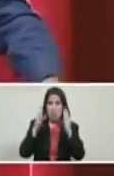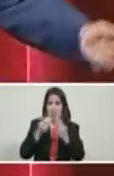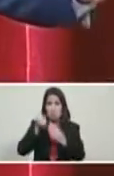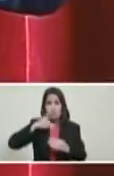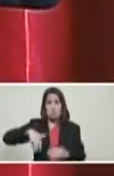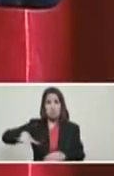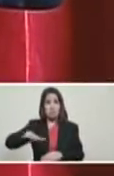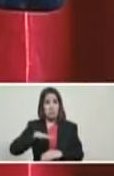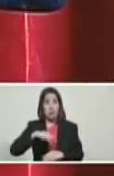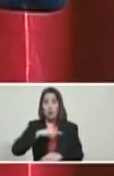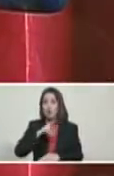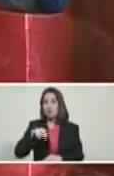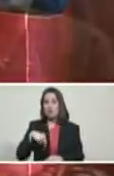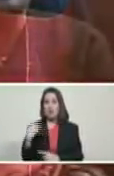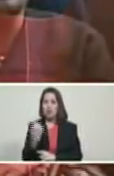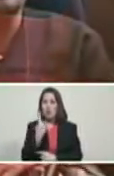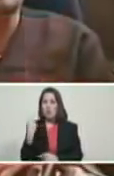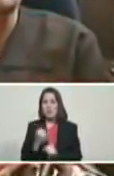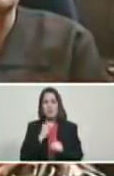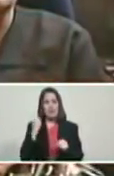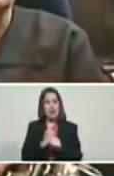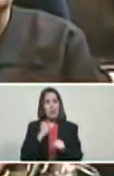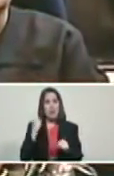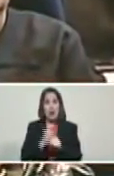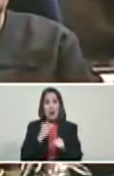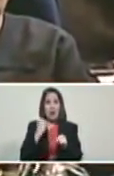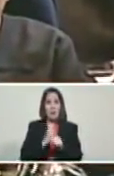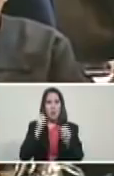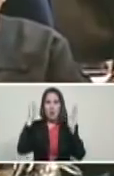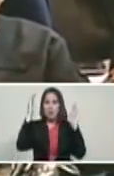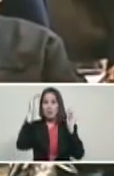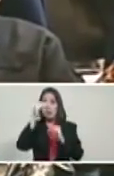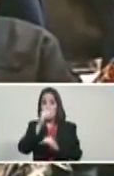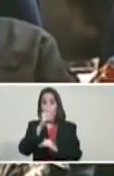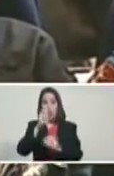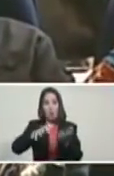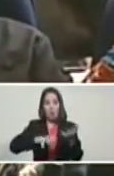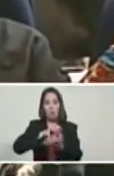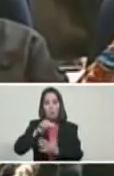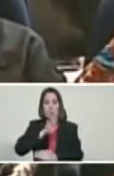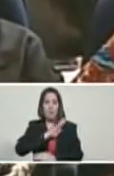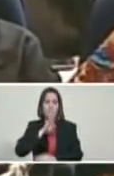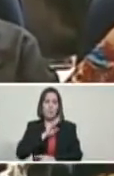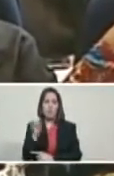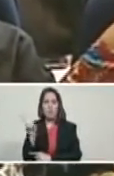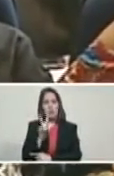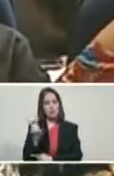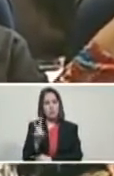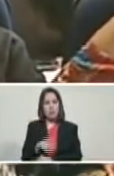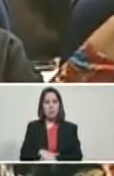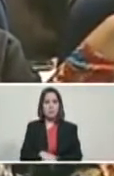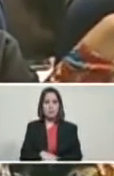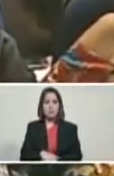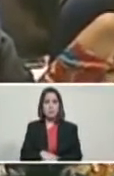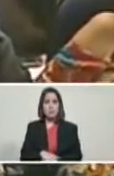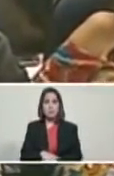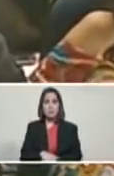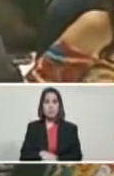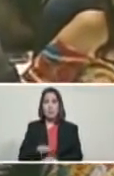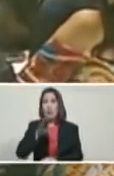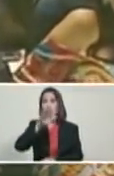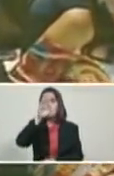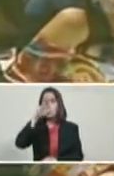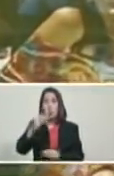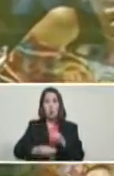Nosotros estamos dedicados a la atención de los problemas de nuestro pueblo y a la construcción del futuro.